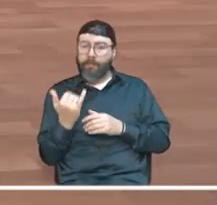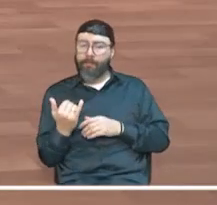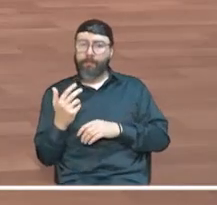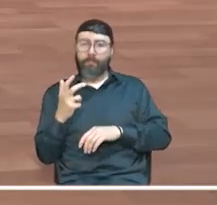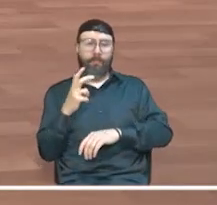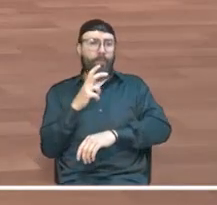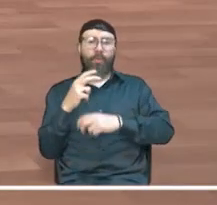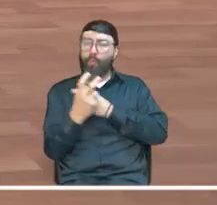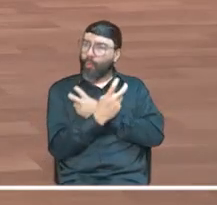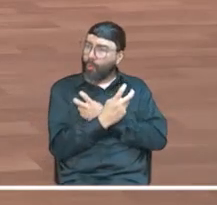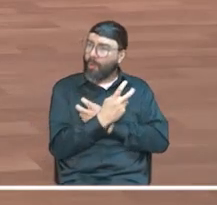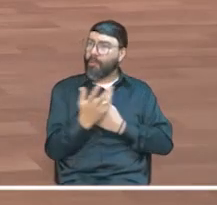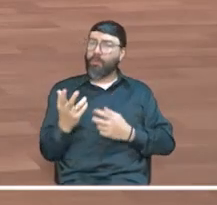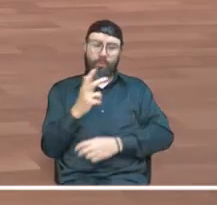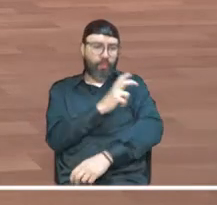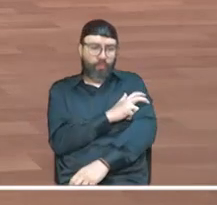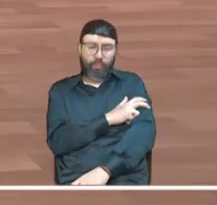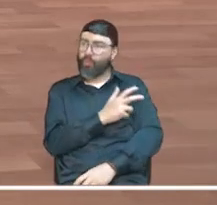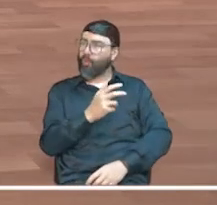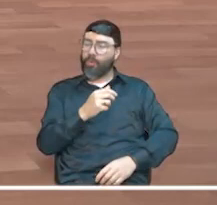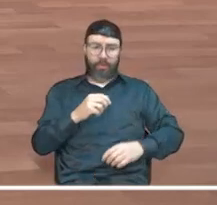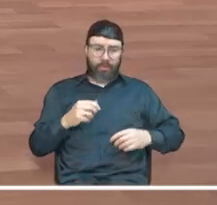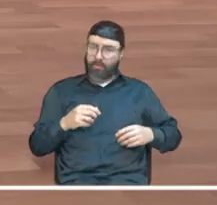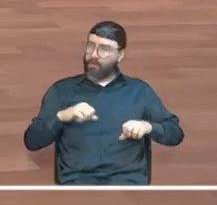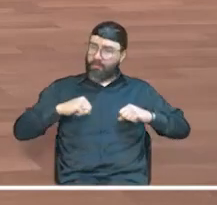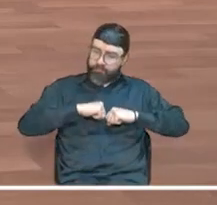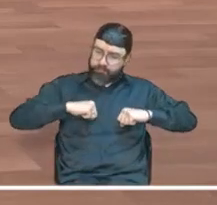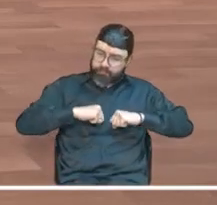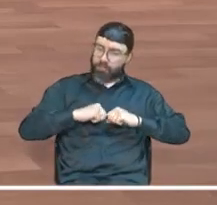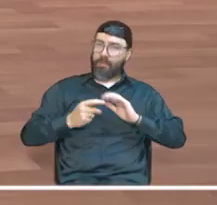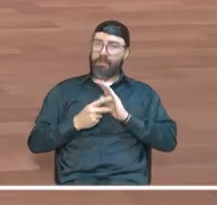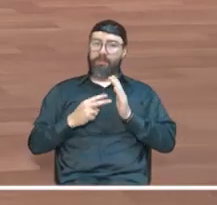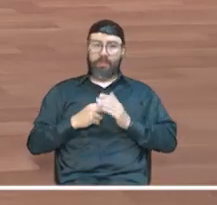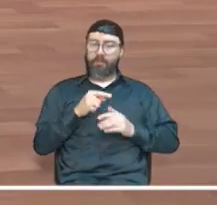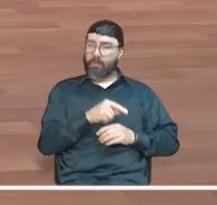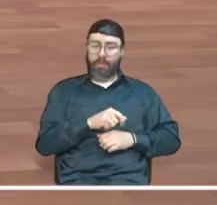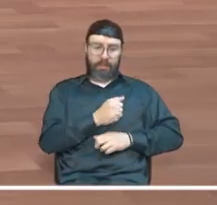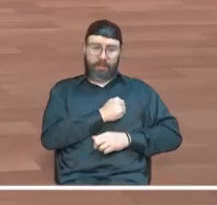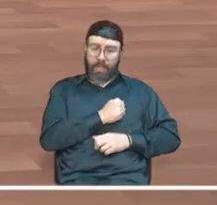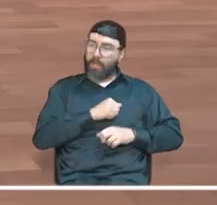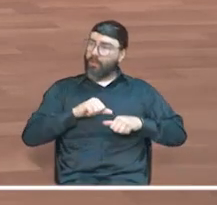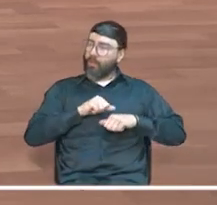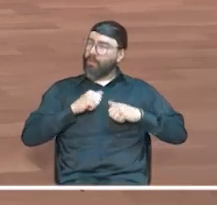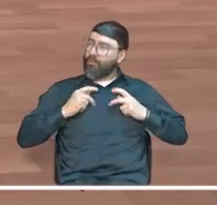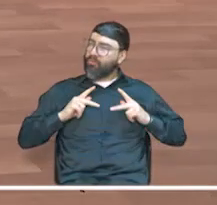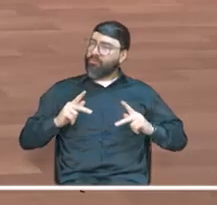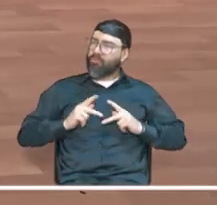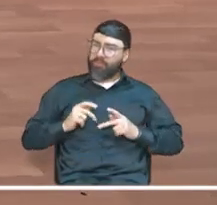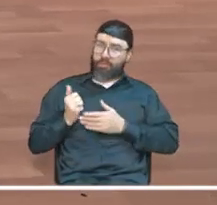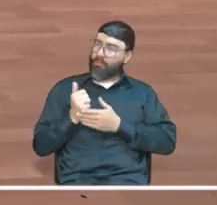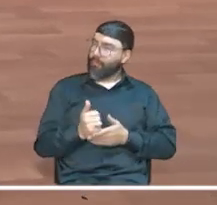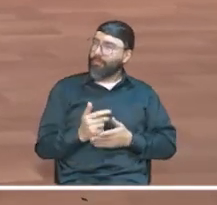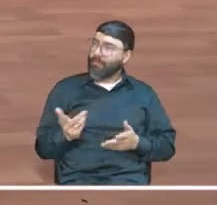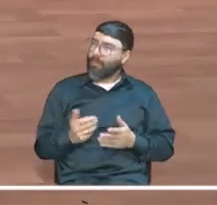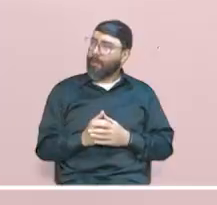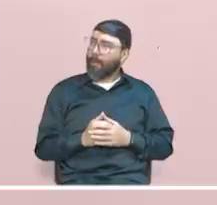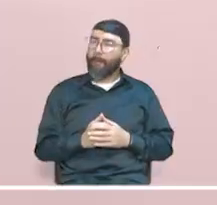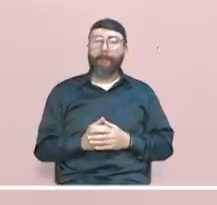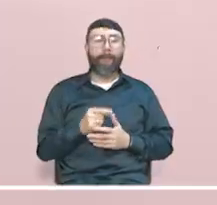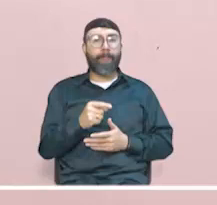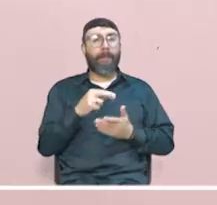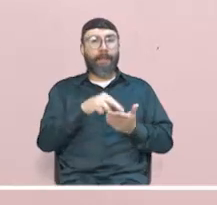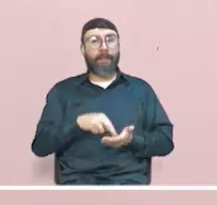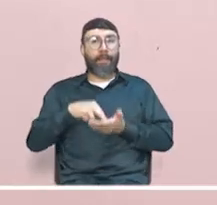y qué es entrenar el sistema cardiopulmonar. Muchas gracias, doctora. La rehabilitación